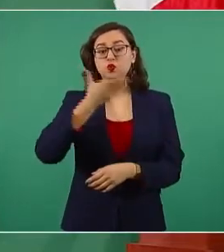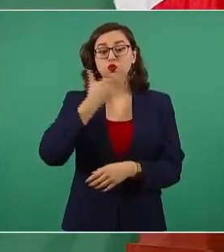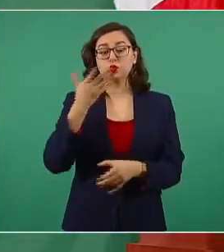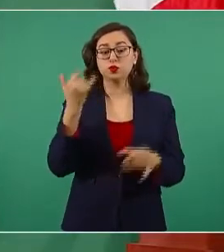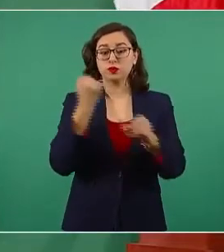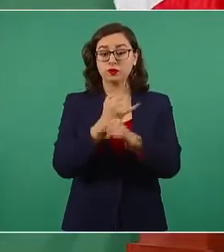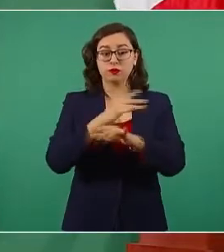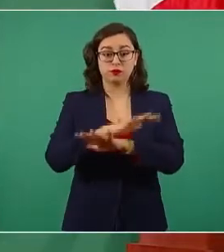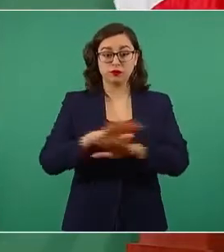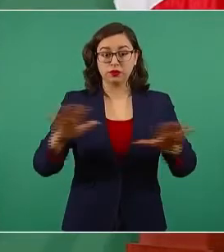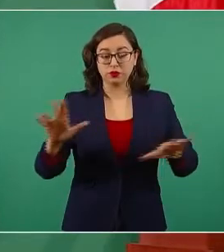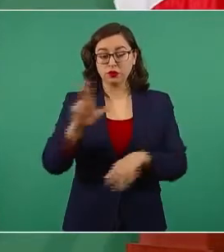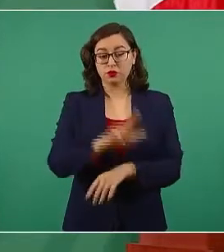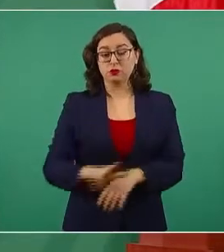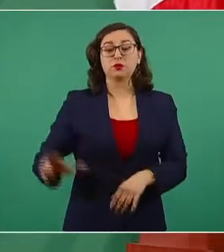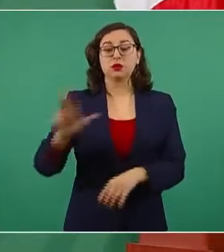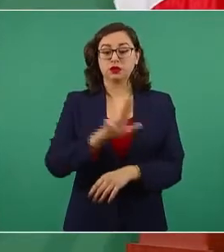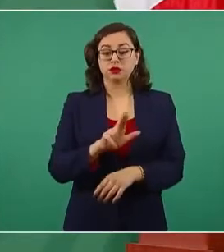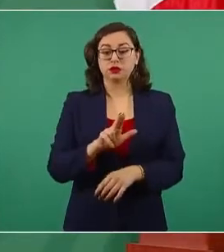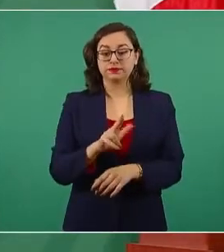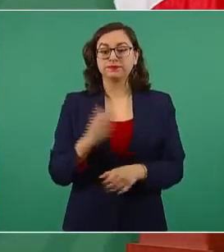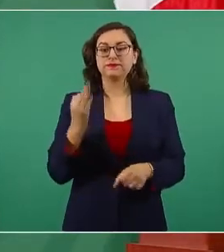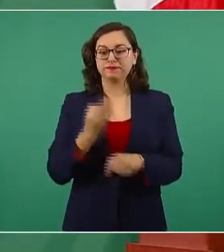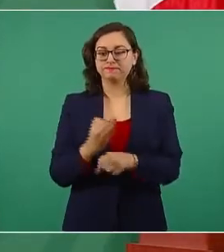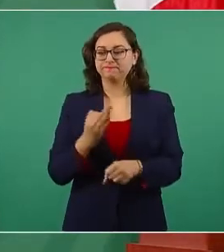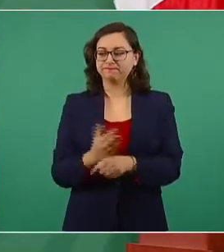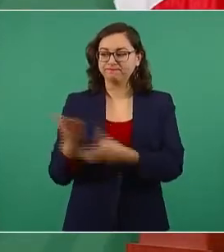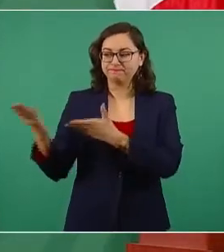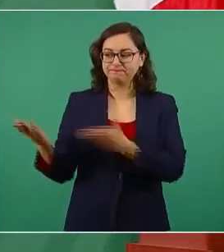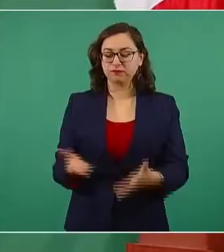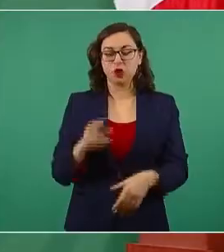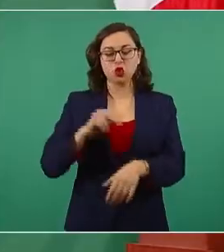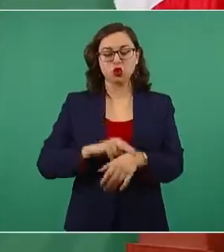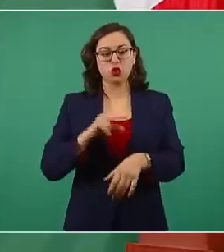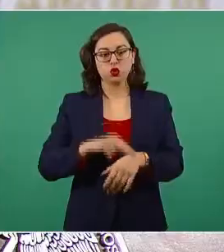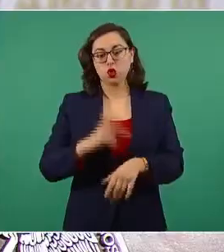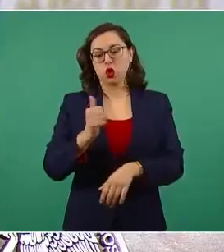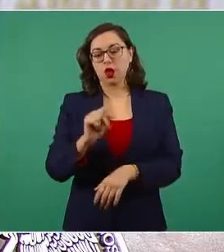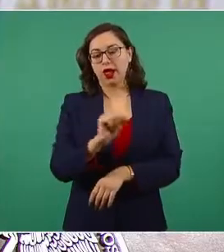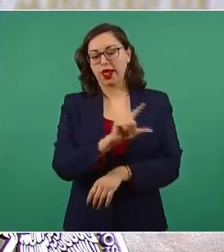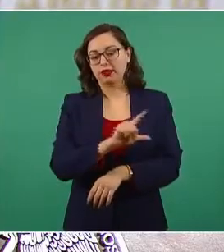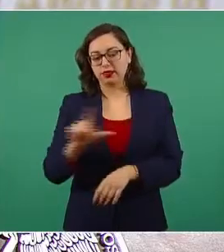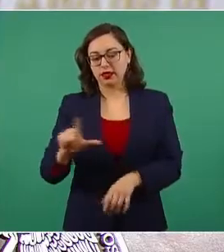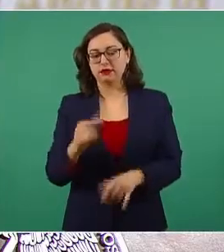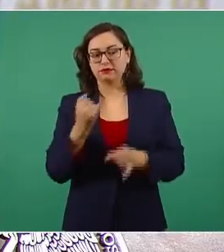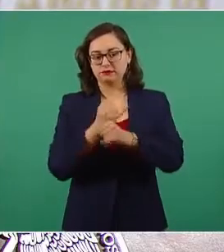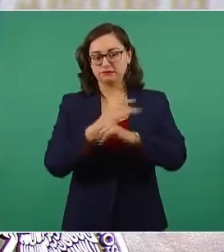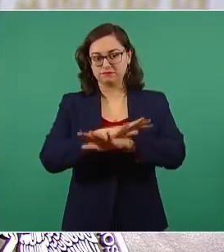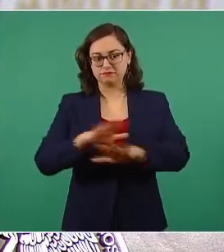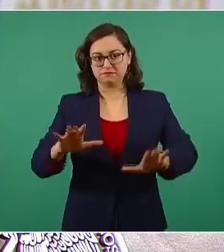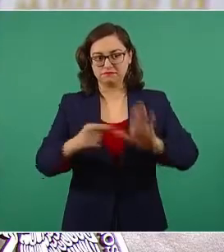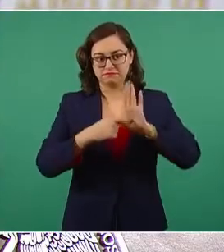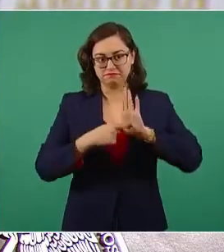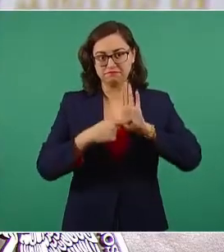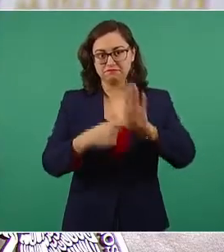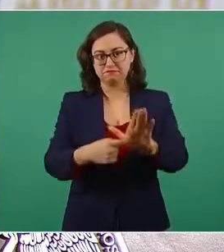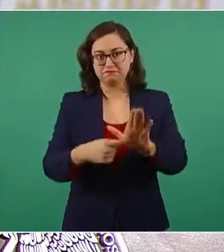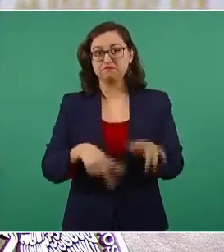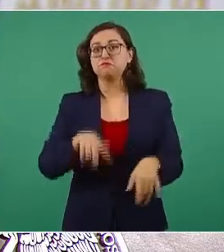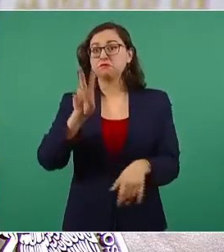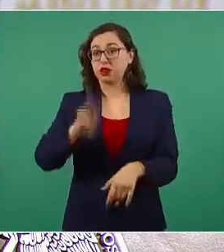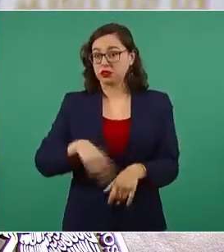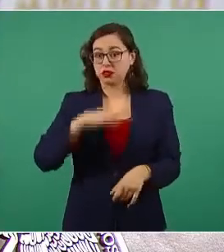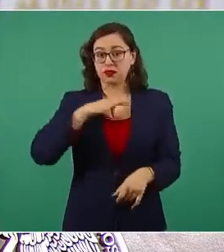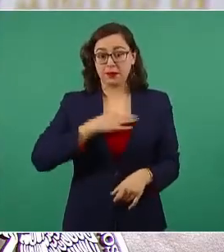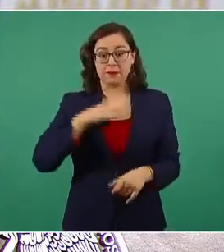doctor López-Gatell les mostrará los elementos clave que sustentan el mencionado descenso de la actividad